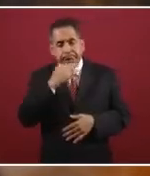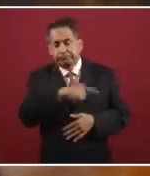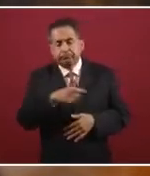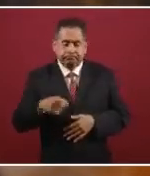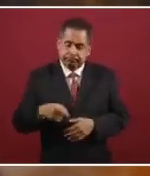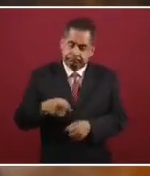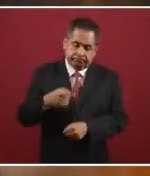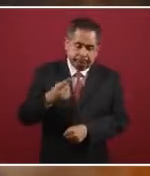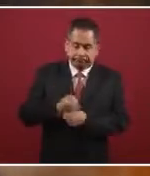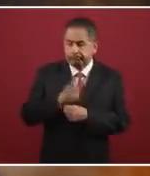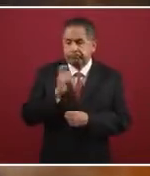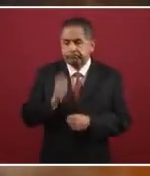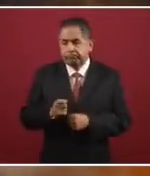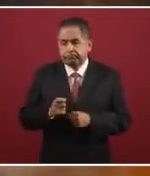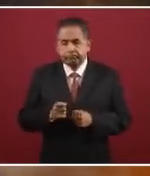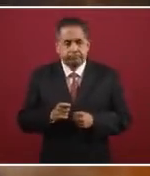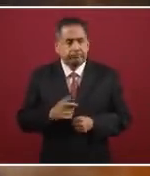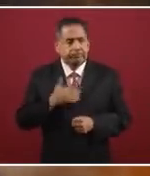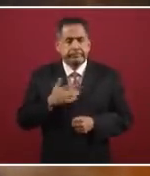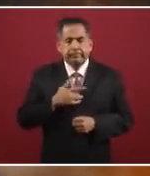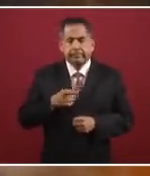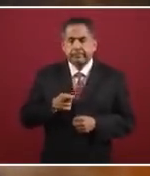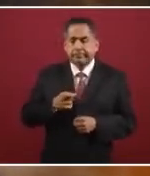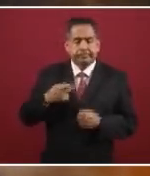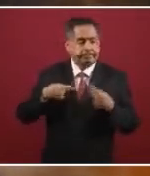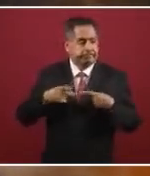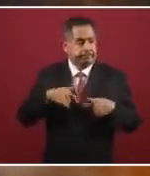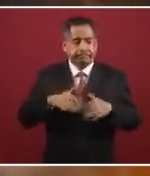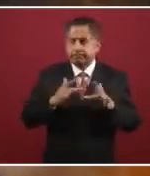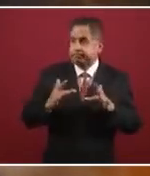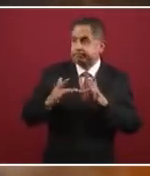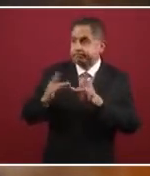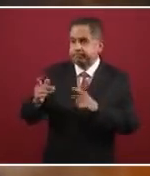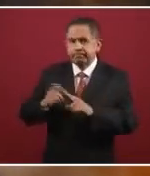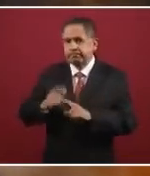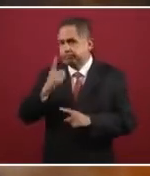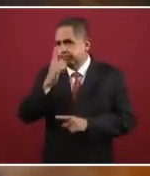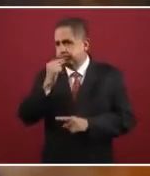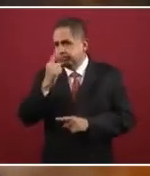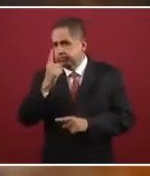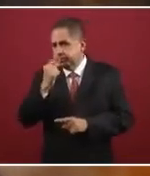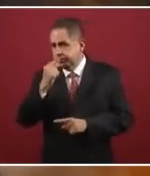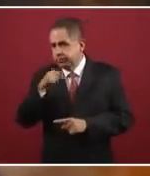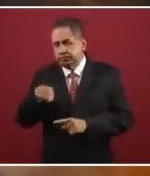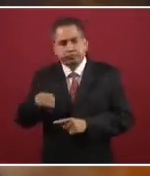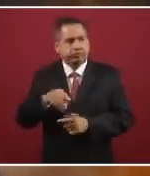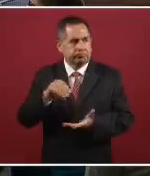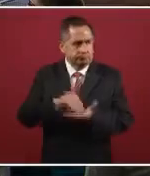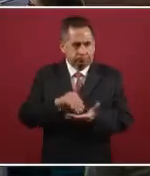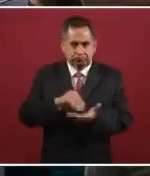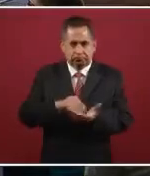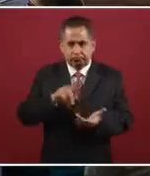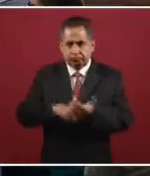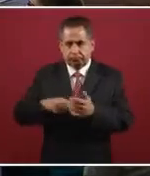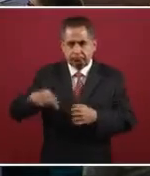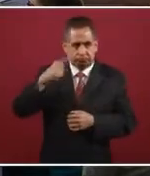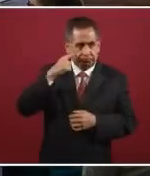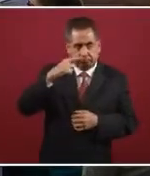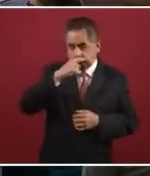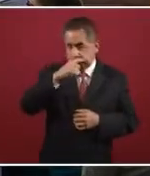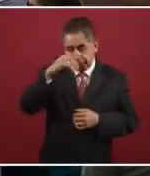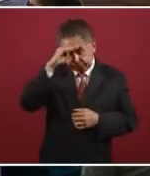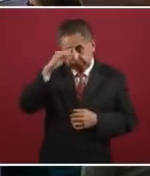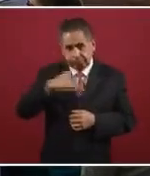primer contacto que tiene la población con la autoridad es la policía. Y sigue habiendo la percepción de que las